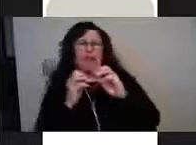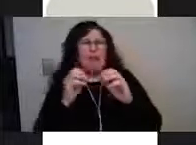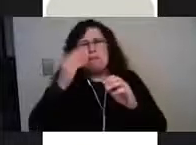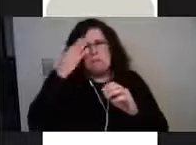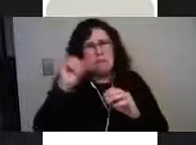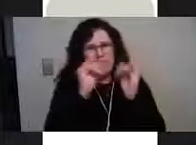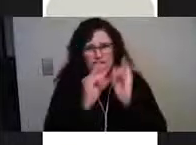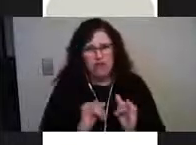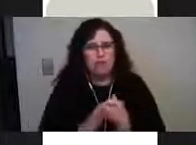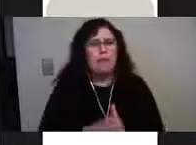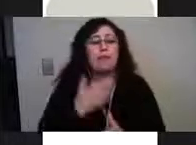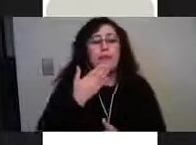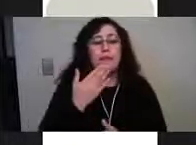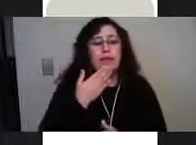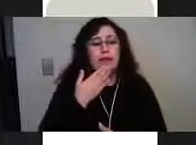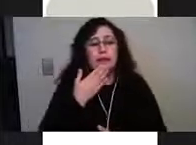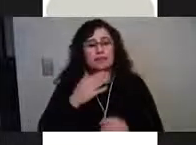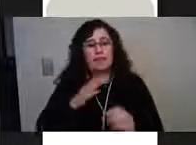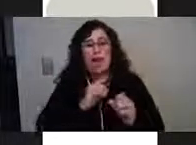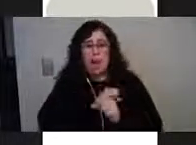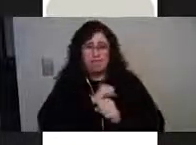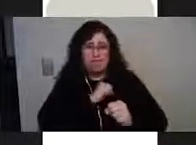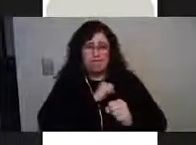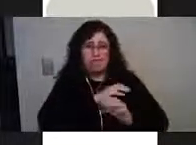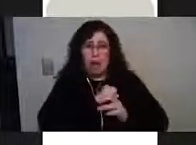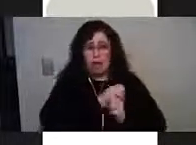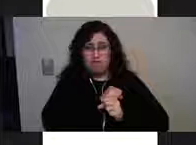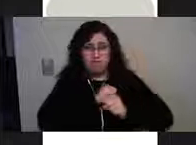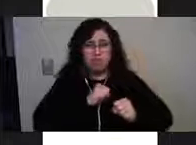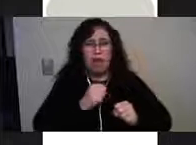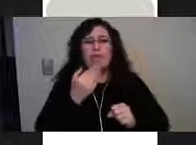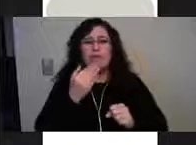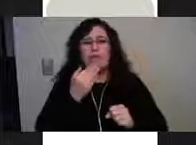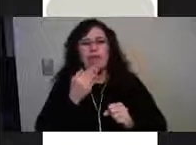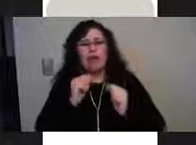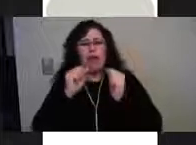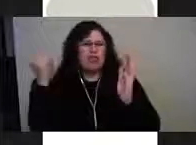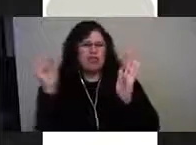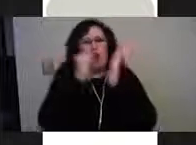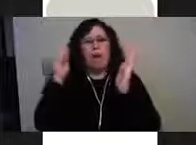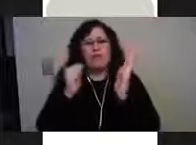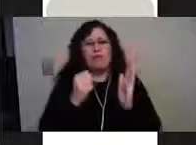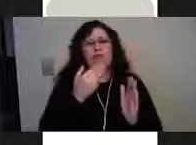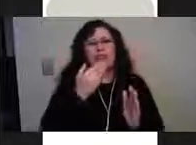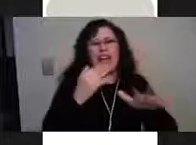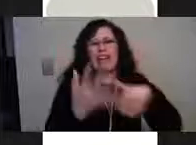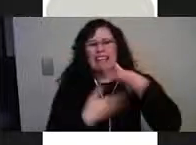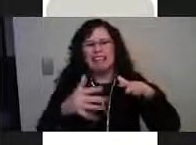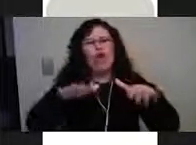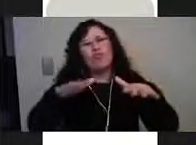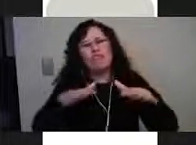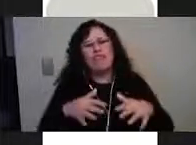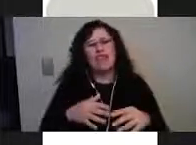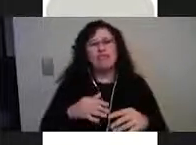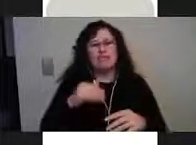craneal, crisis convulsiva, intoxicaciones pueden ocurrir o deshidratación grave también, ¿ya? Y una de